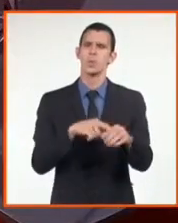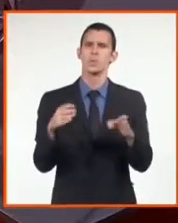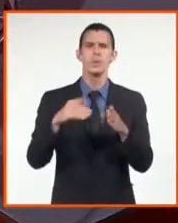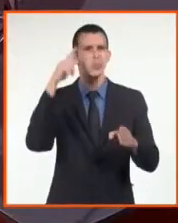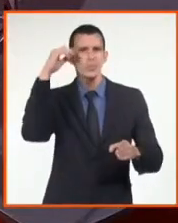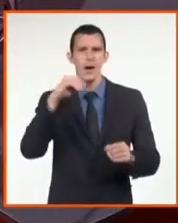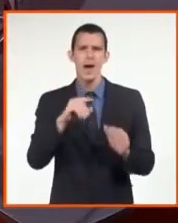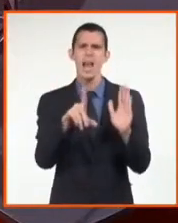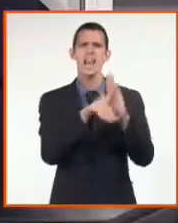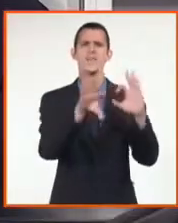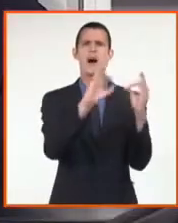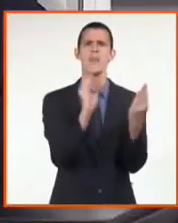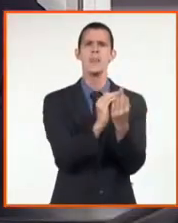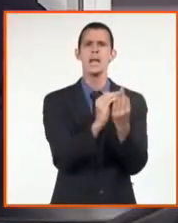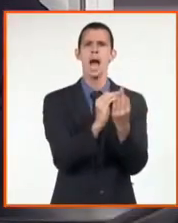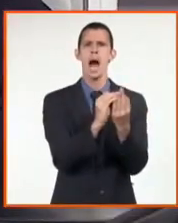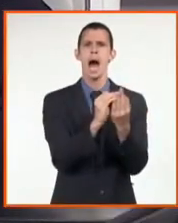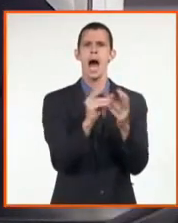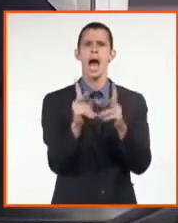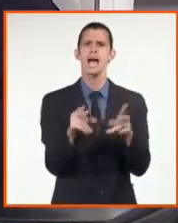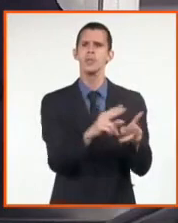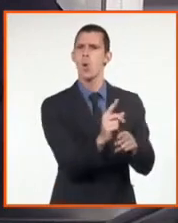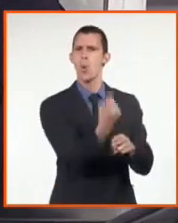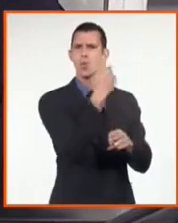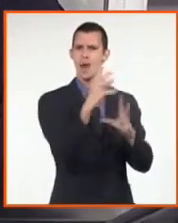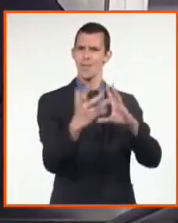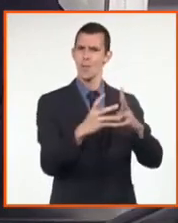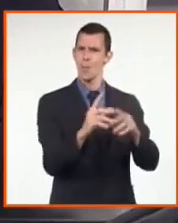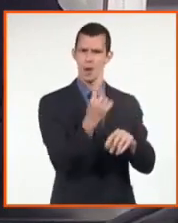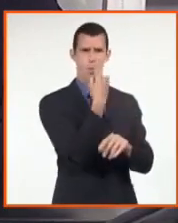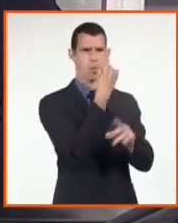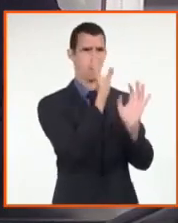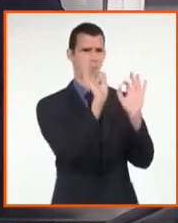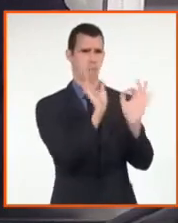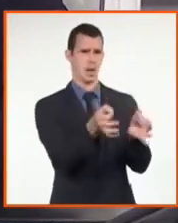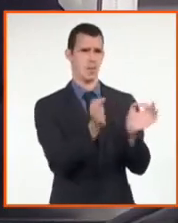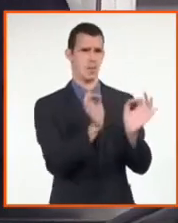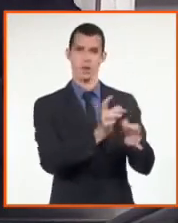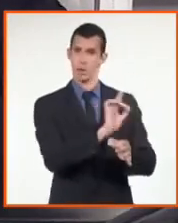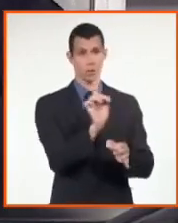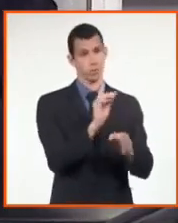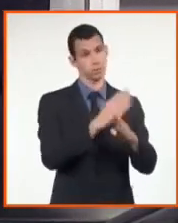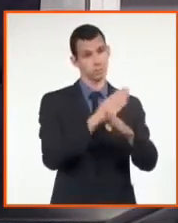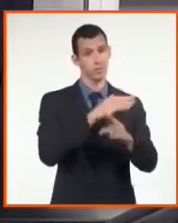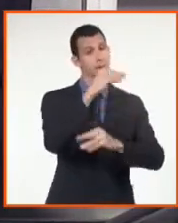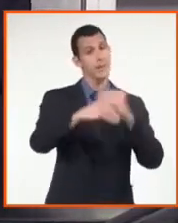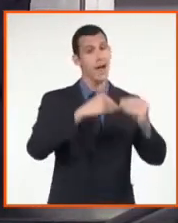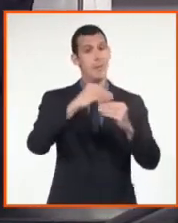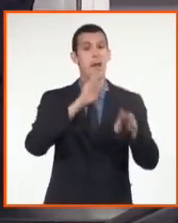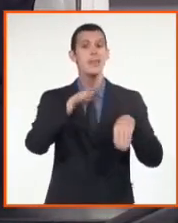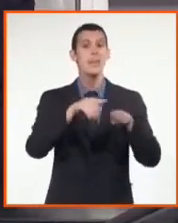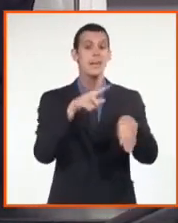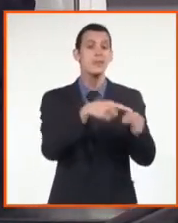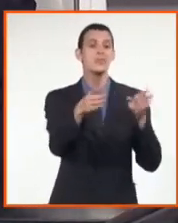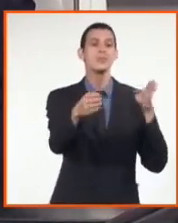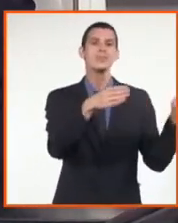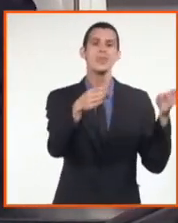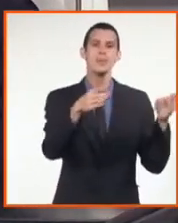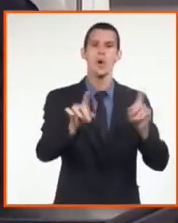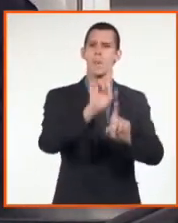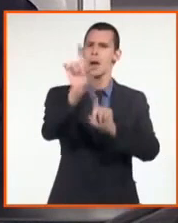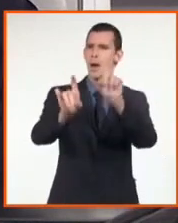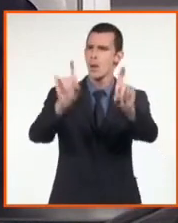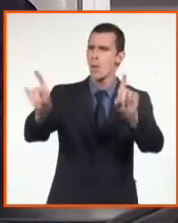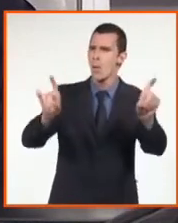consultas no O sea la comisión especial electoral del mired trabajo en ambos eventos no y yo creo que en los